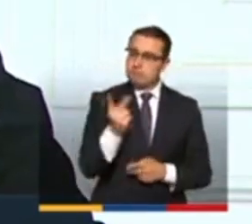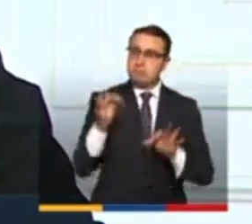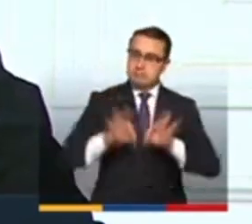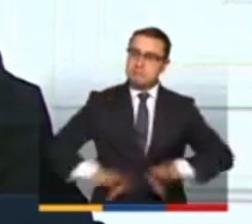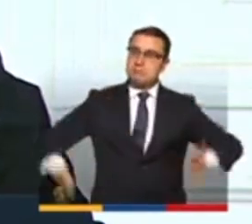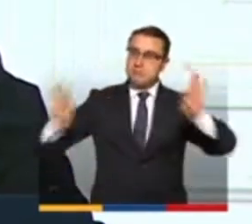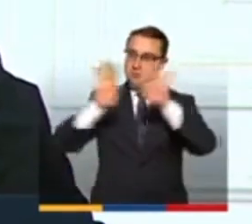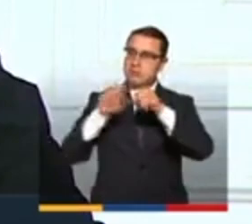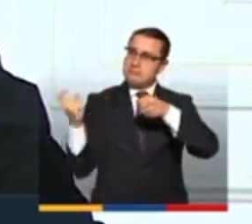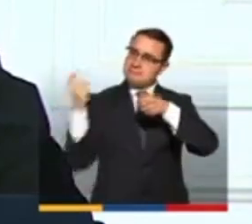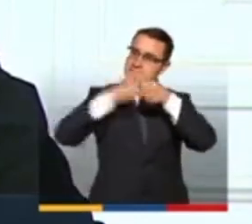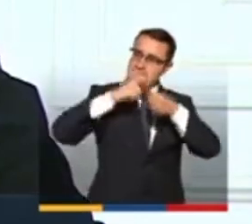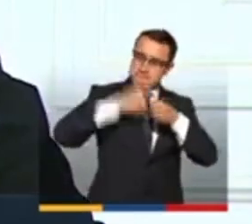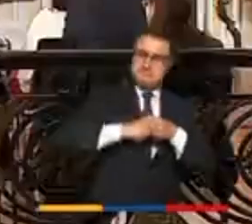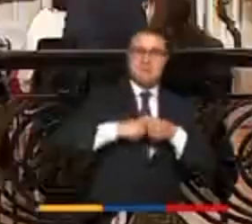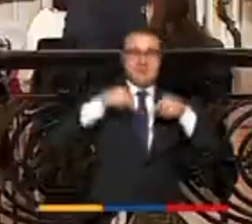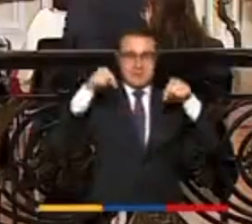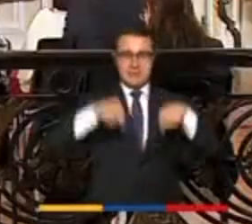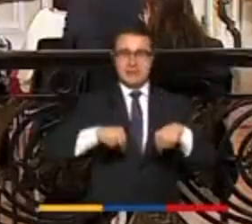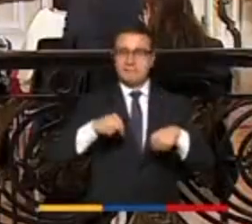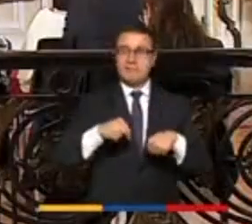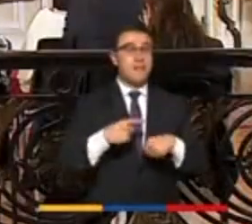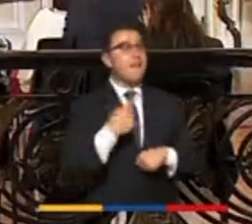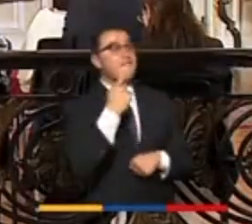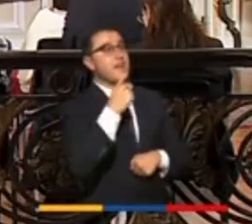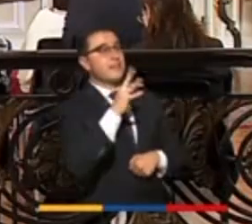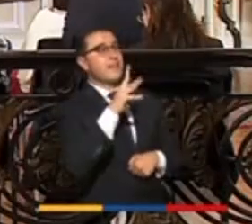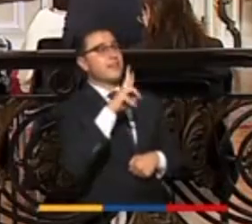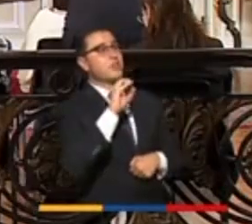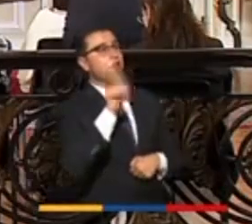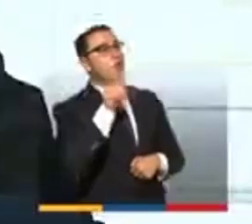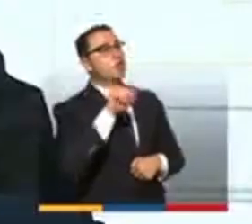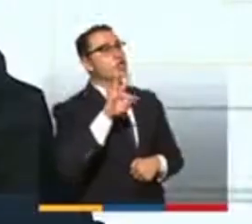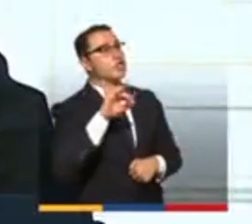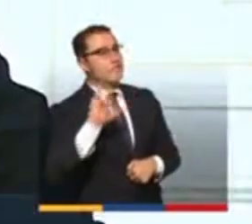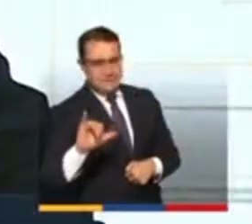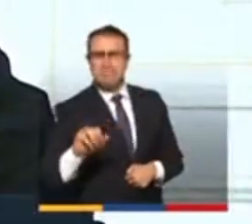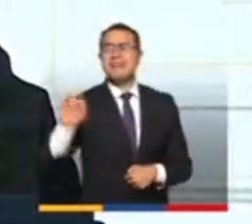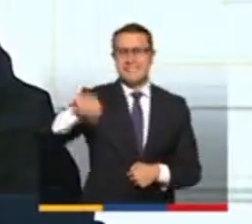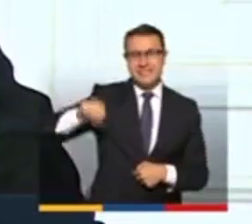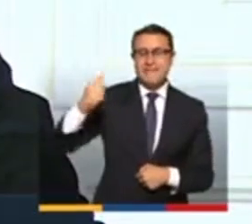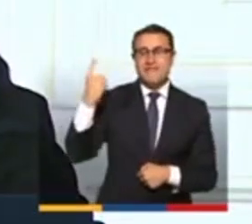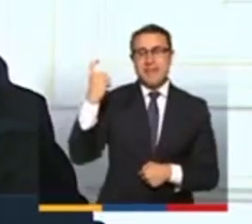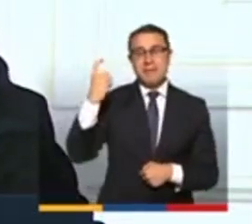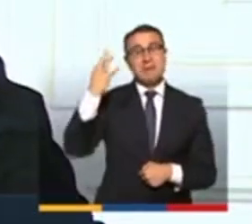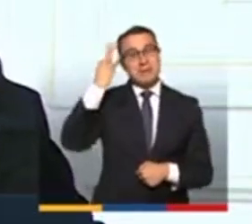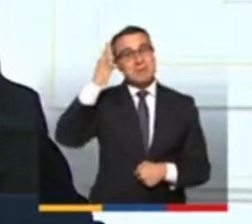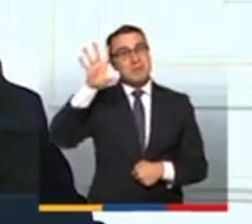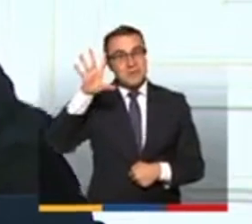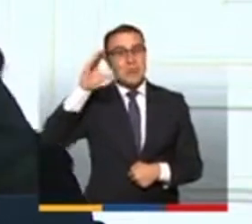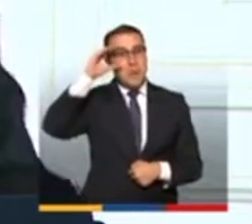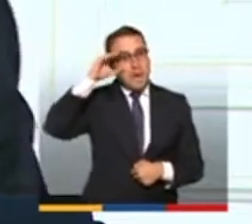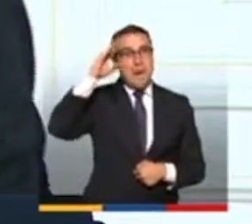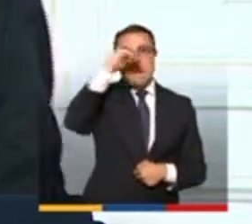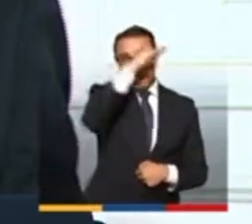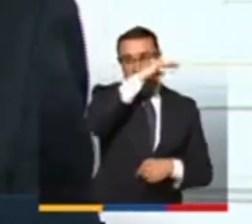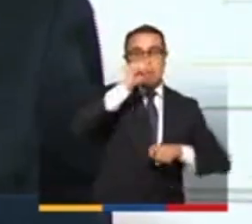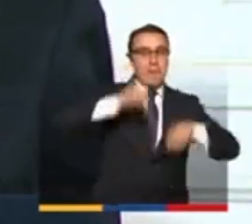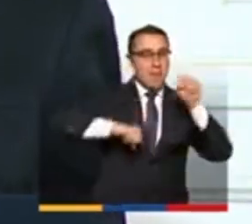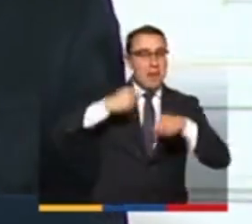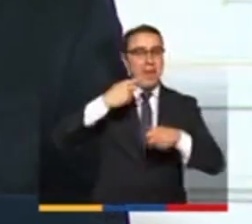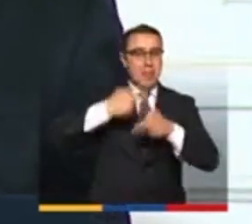¿Ah? Falta Trotsky. De pronto Petro puede asimilarse.